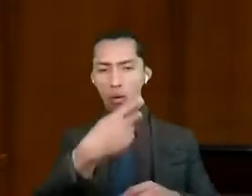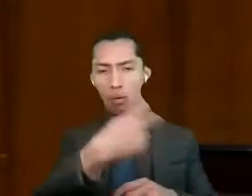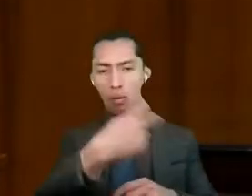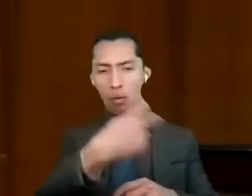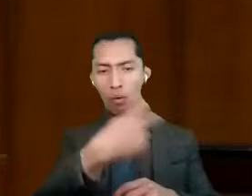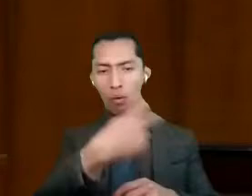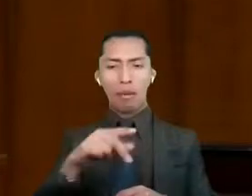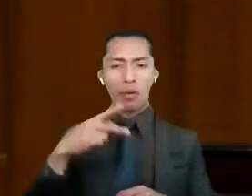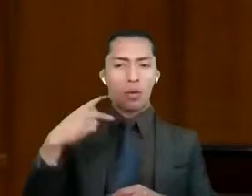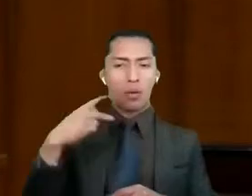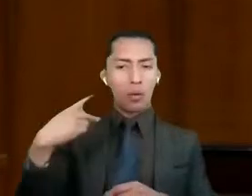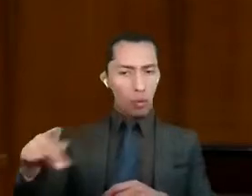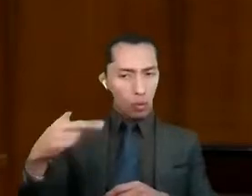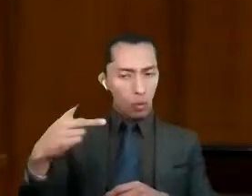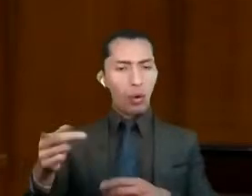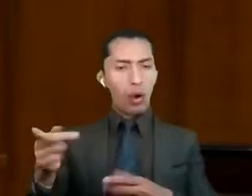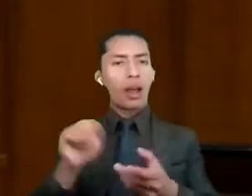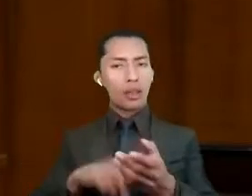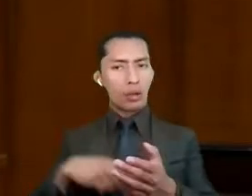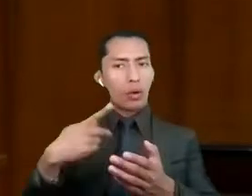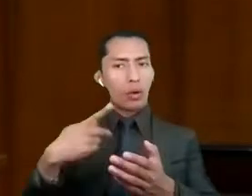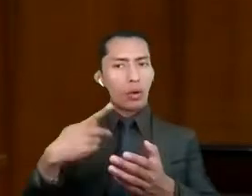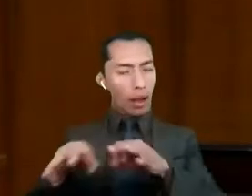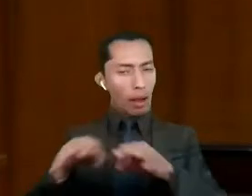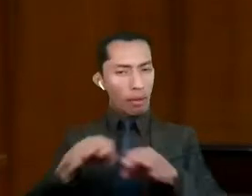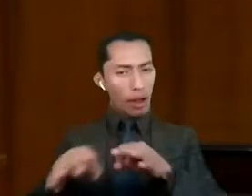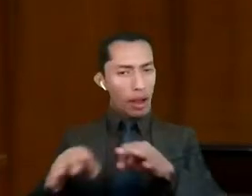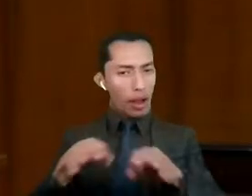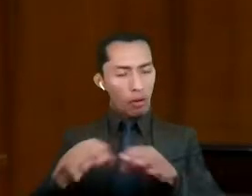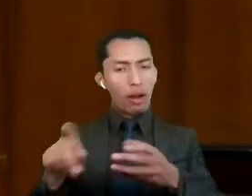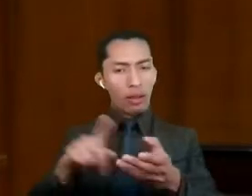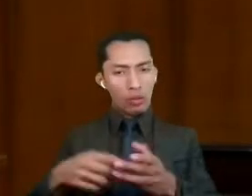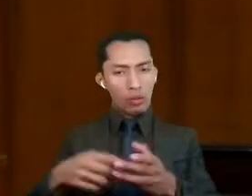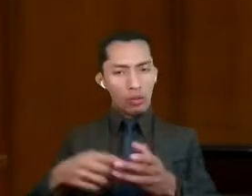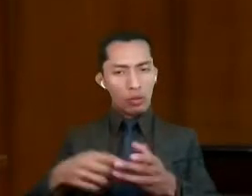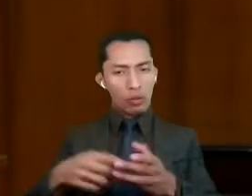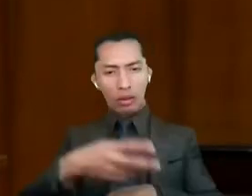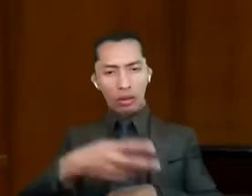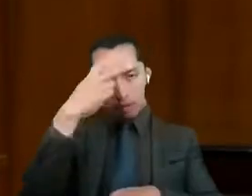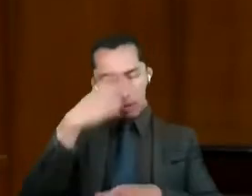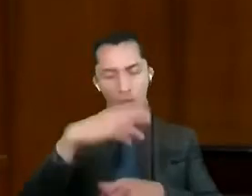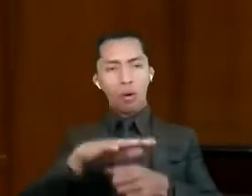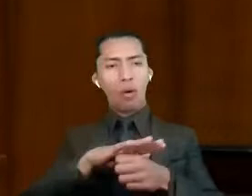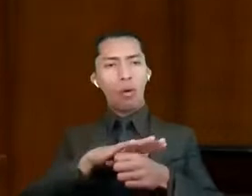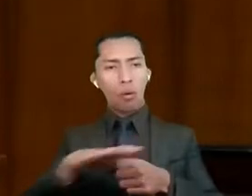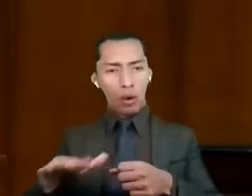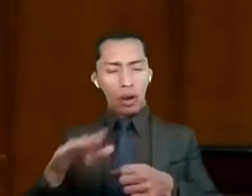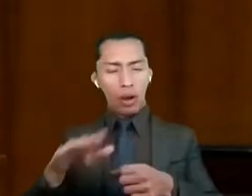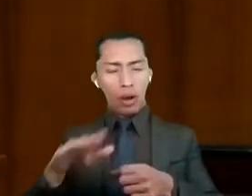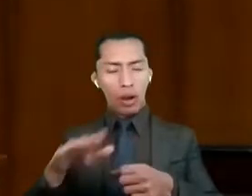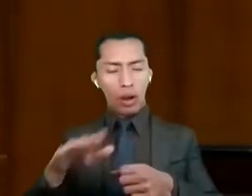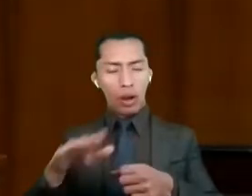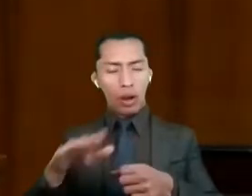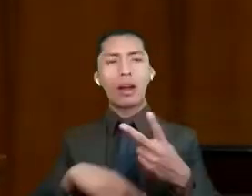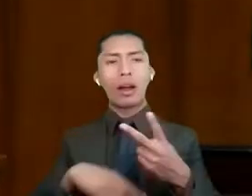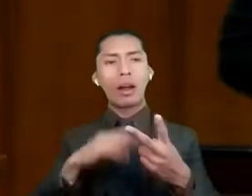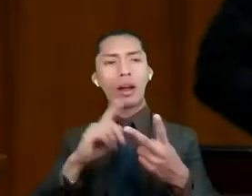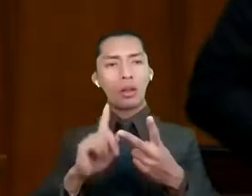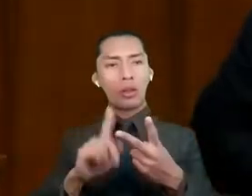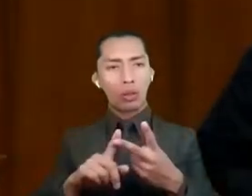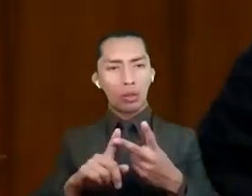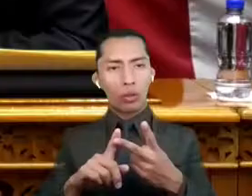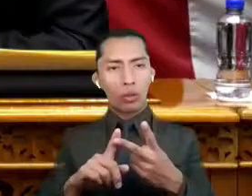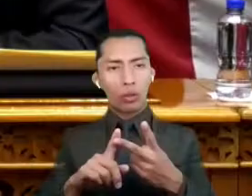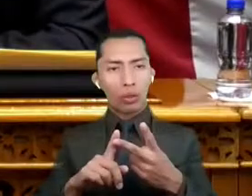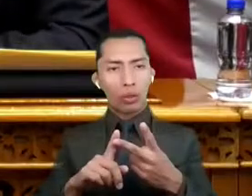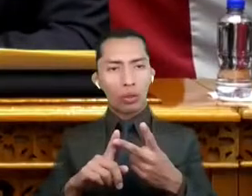política interior que hay en el Estado de México. Esa es una. Dos. Diputada, ¿concluyó su